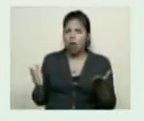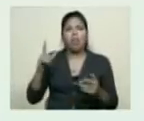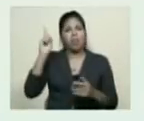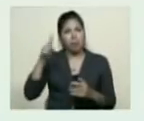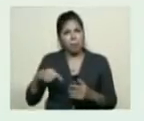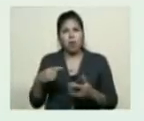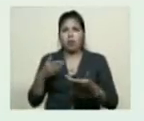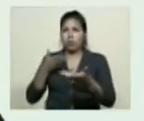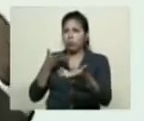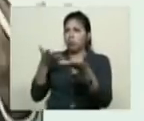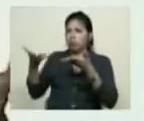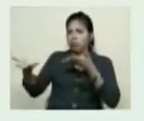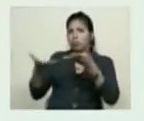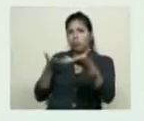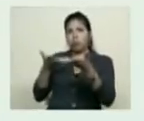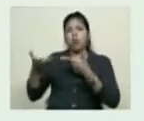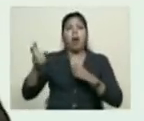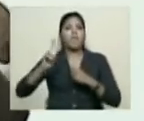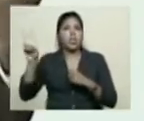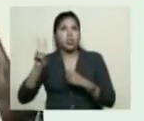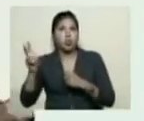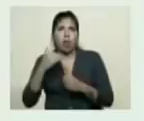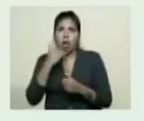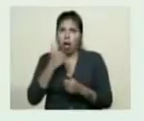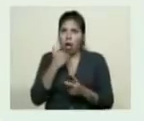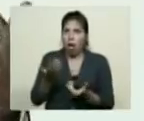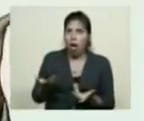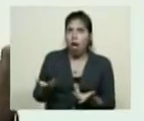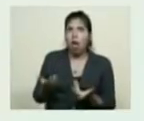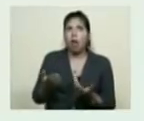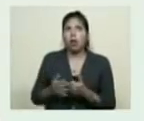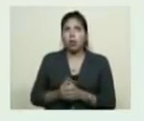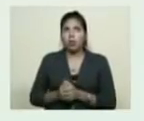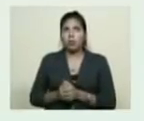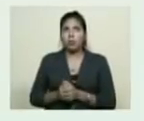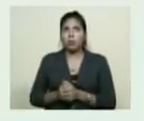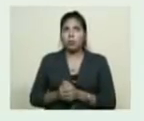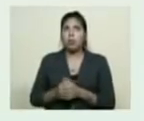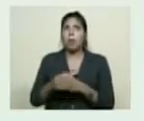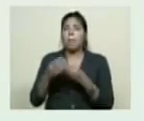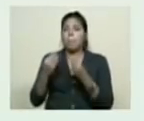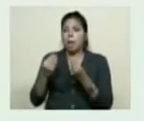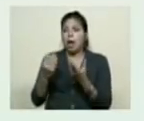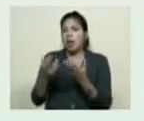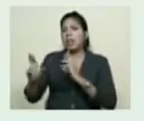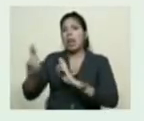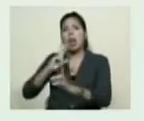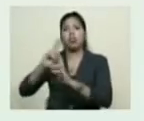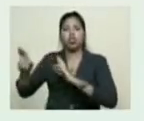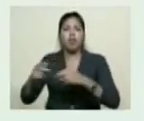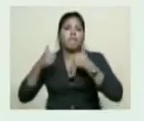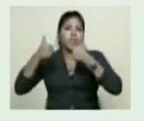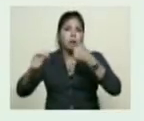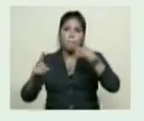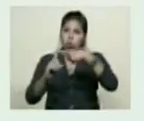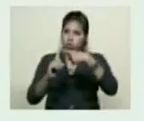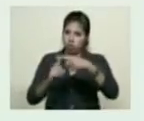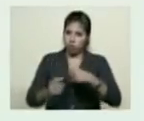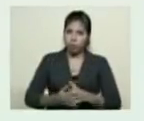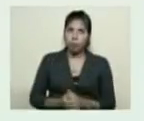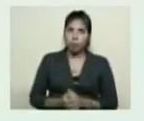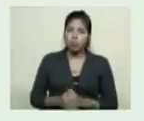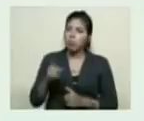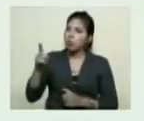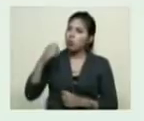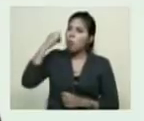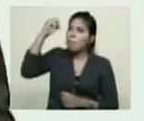con Venezuela para asistencia, puentes políticos, para tratar de normalizar las relaciones con Venezuela. ¿Cuál es su